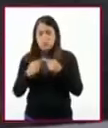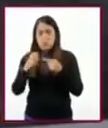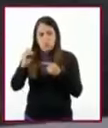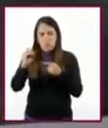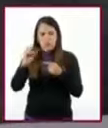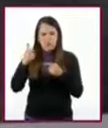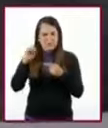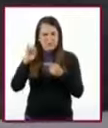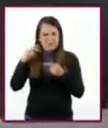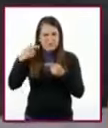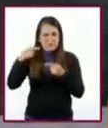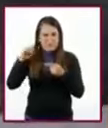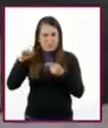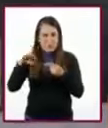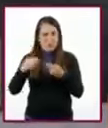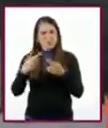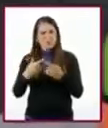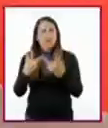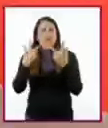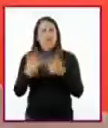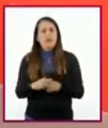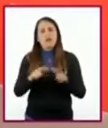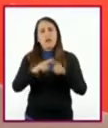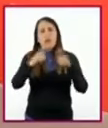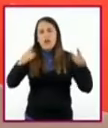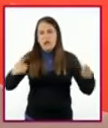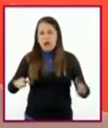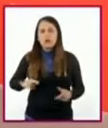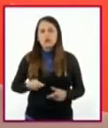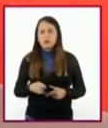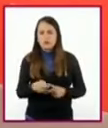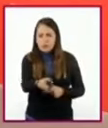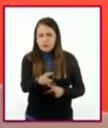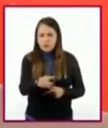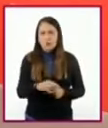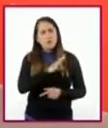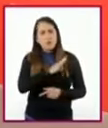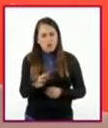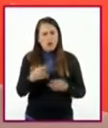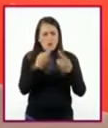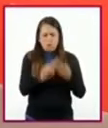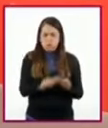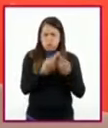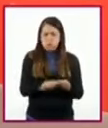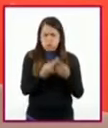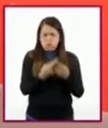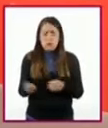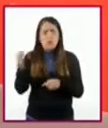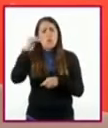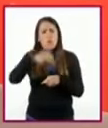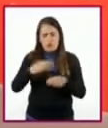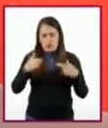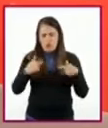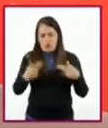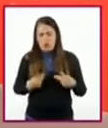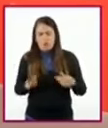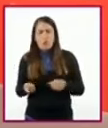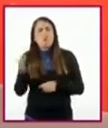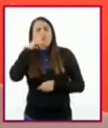En un cuerpo de agua como ríos, lagos, etc., se pueden acumular nutrientes introducidos por el ser humano